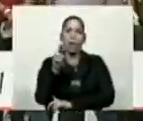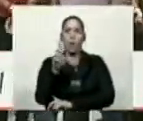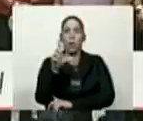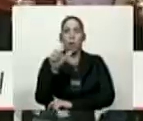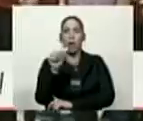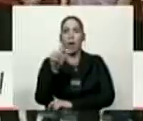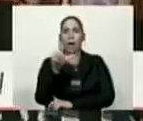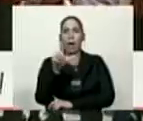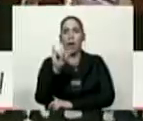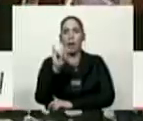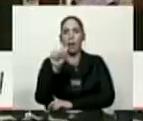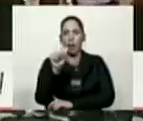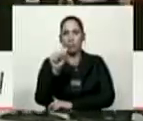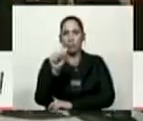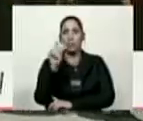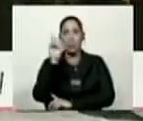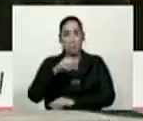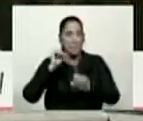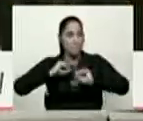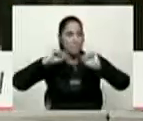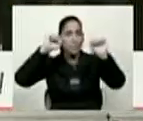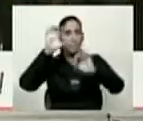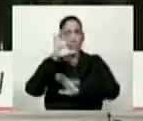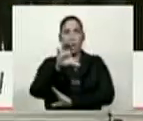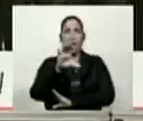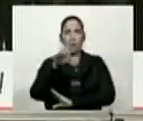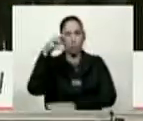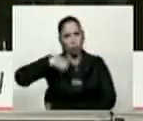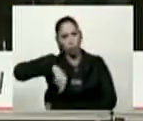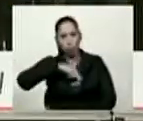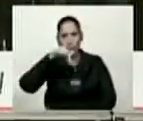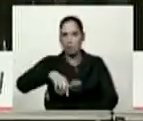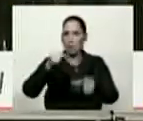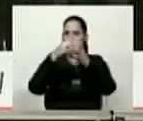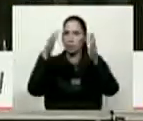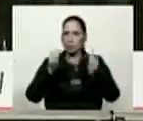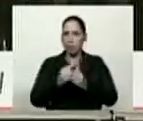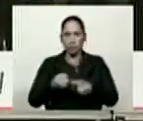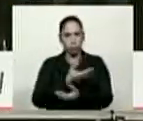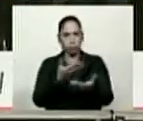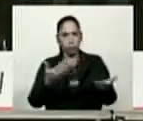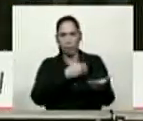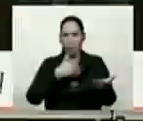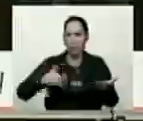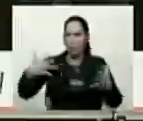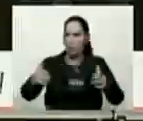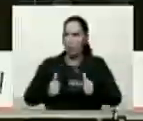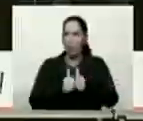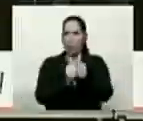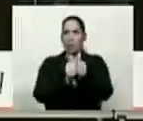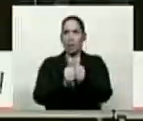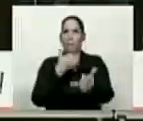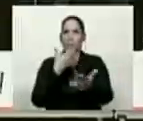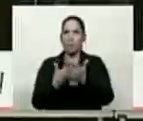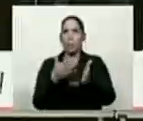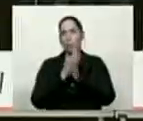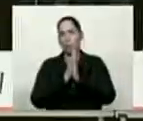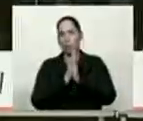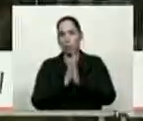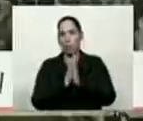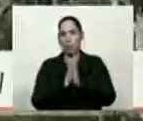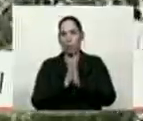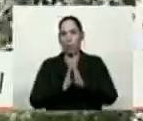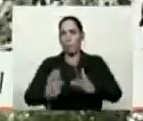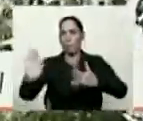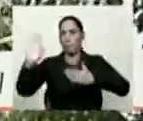Con ese Viva la Patria, nosotros aquí en Anzoátegui, y ustedes quisiera que me acompañaran, se los pido, para tomarle juramento a